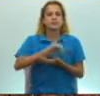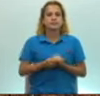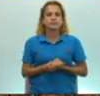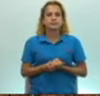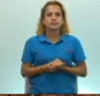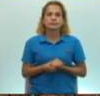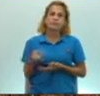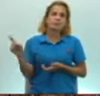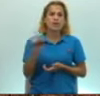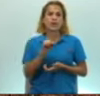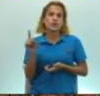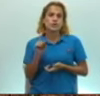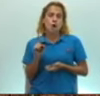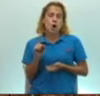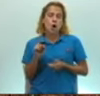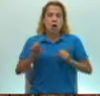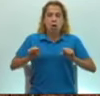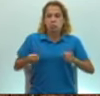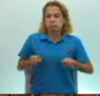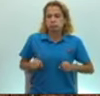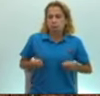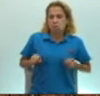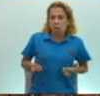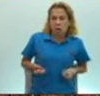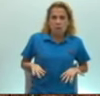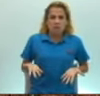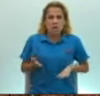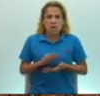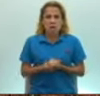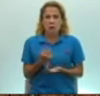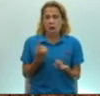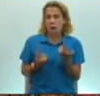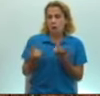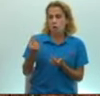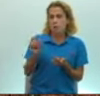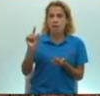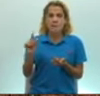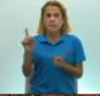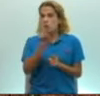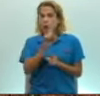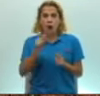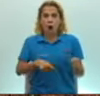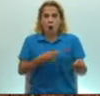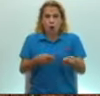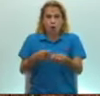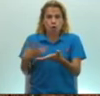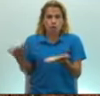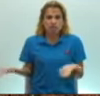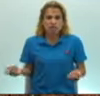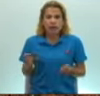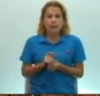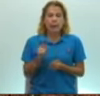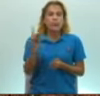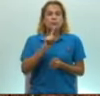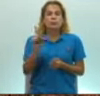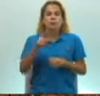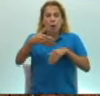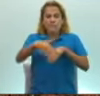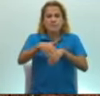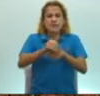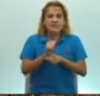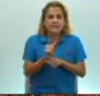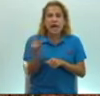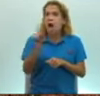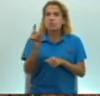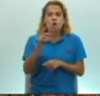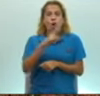fuerte que pudiera dirigir los destinos del imperio y no a partir de los caprichos de unos cuantos senadores que muchas veces no iban a la batalla, no